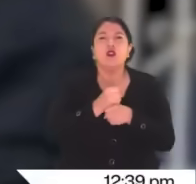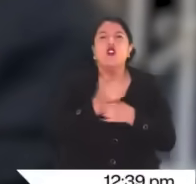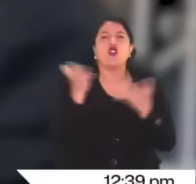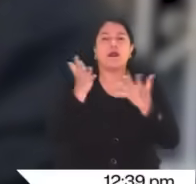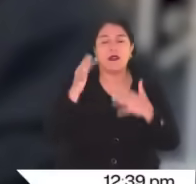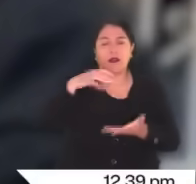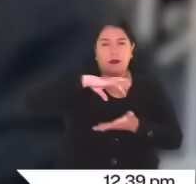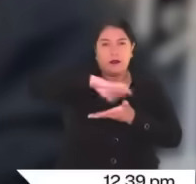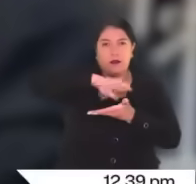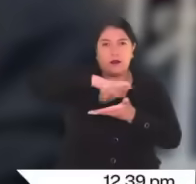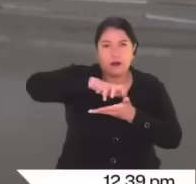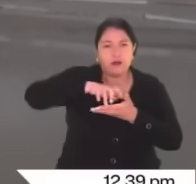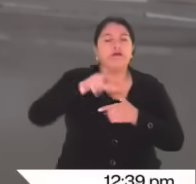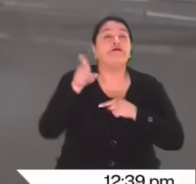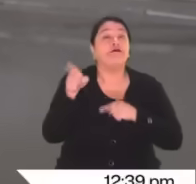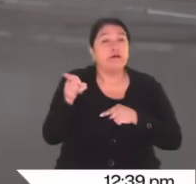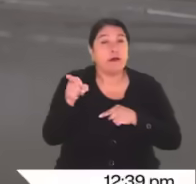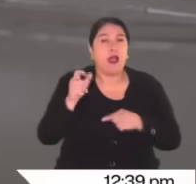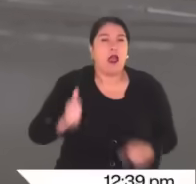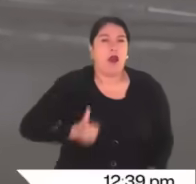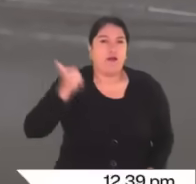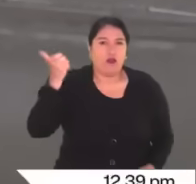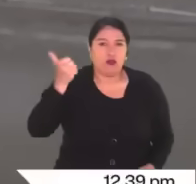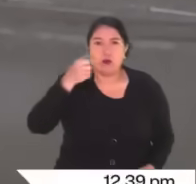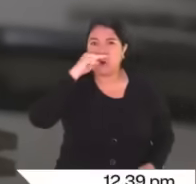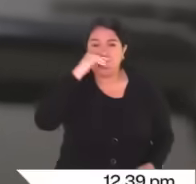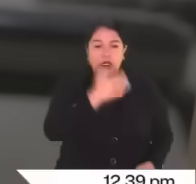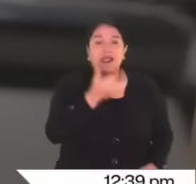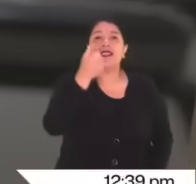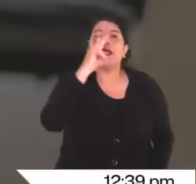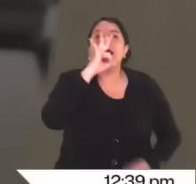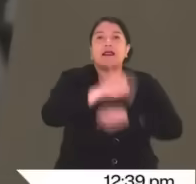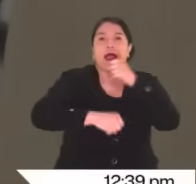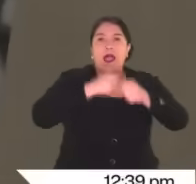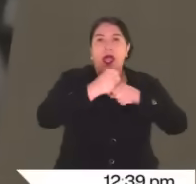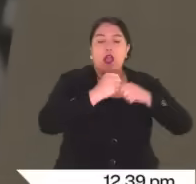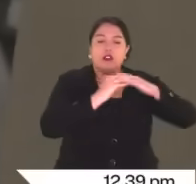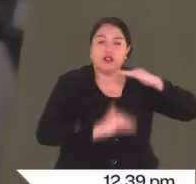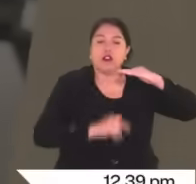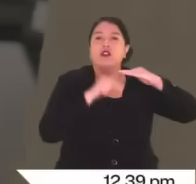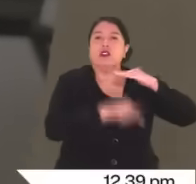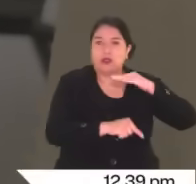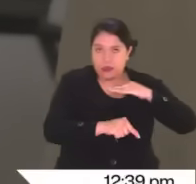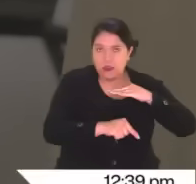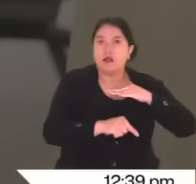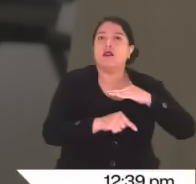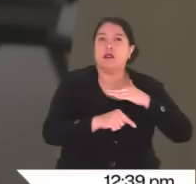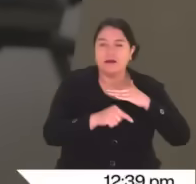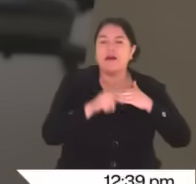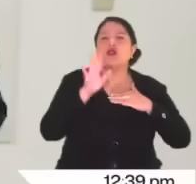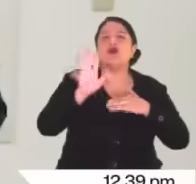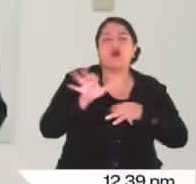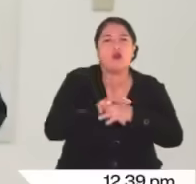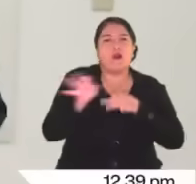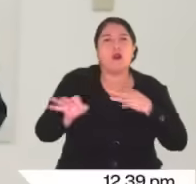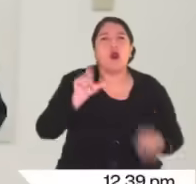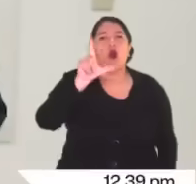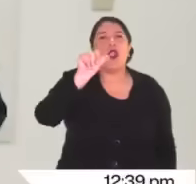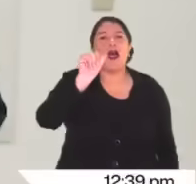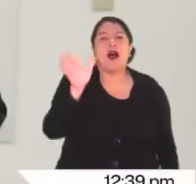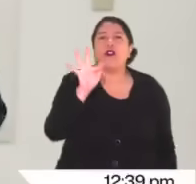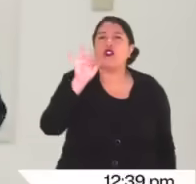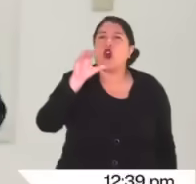Santander señalado de abusar de una menor de tan solo 13 años en una vivienda en el municipio de la toca Esta persona es